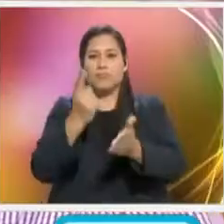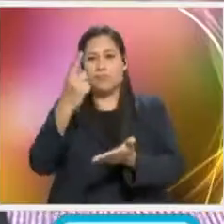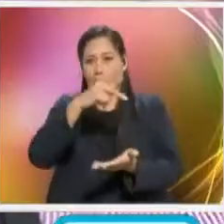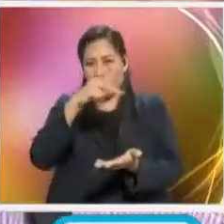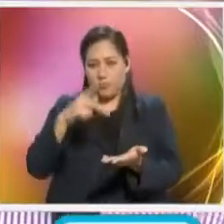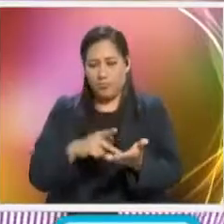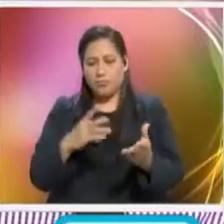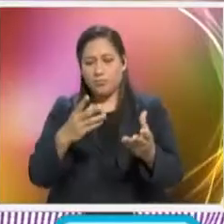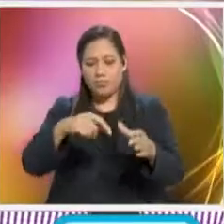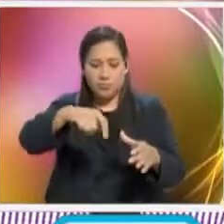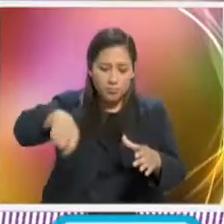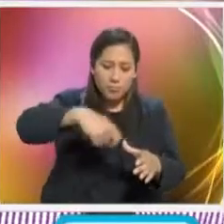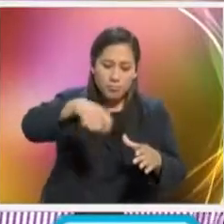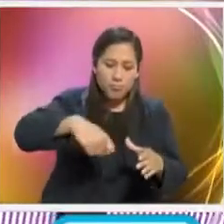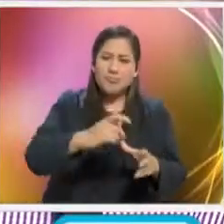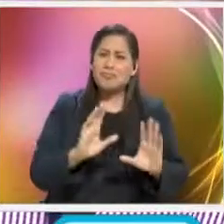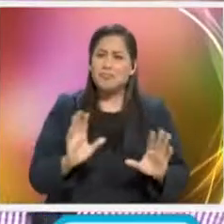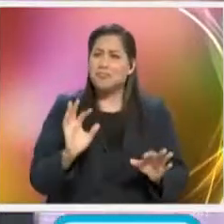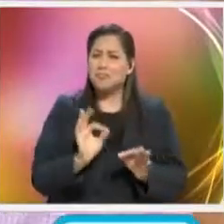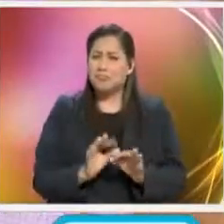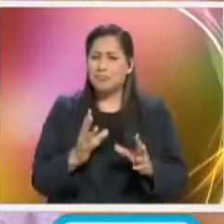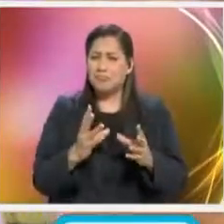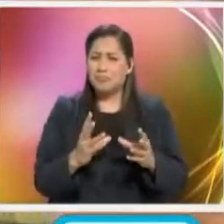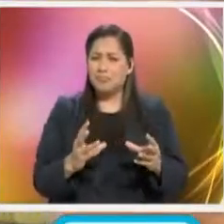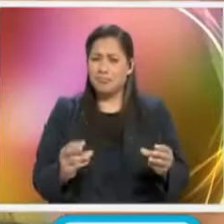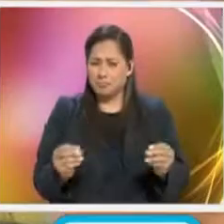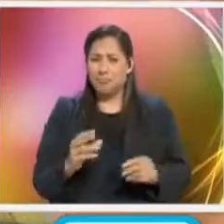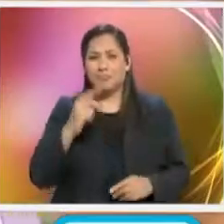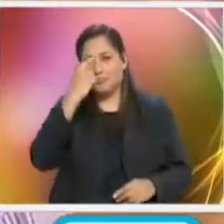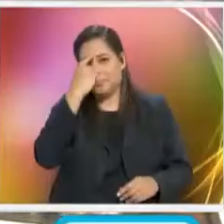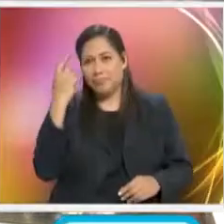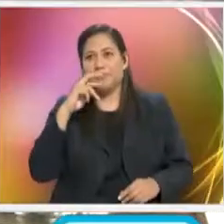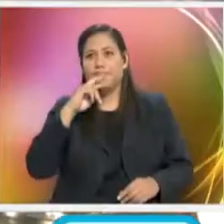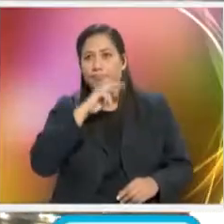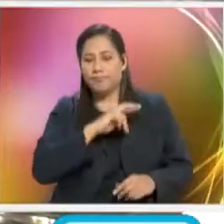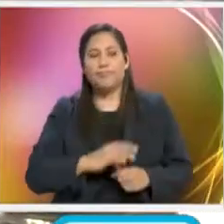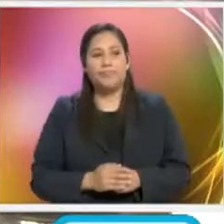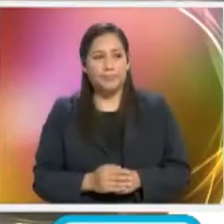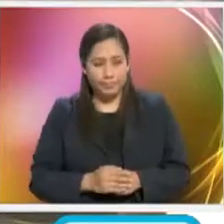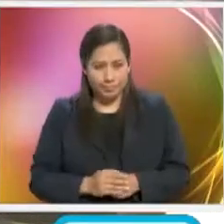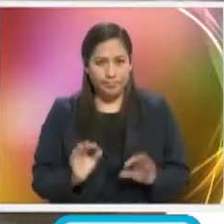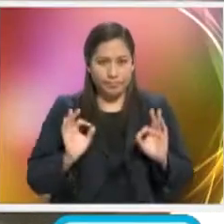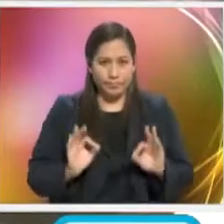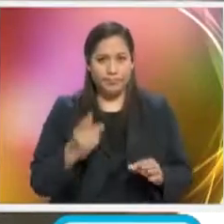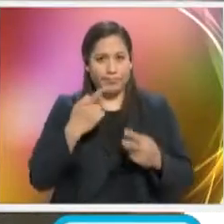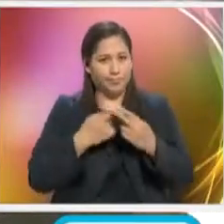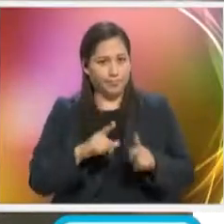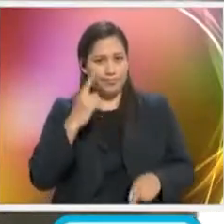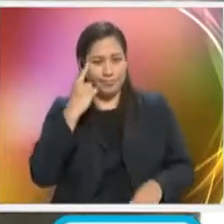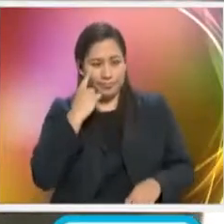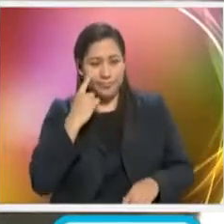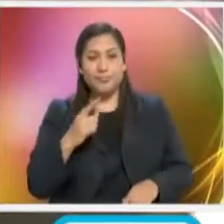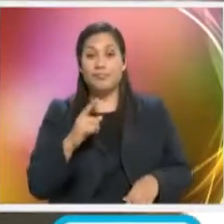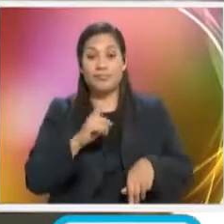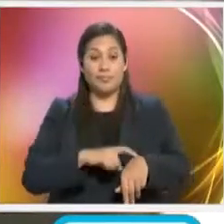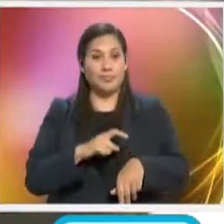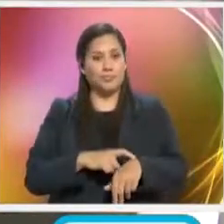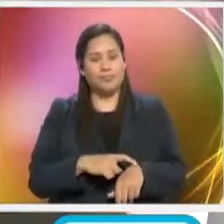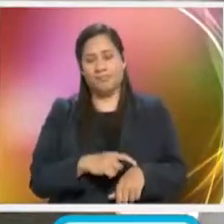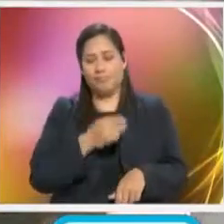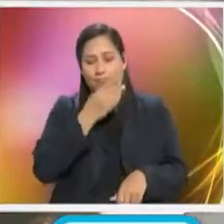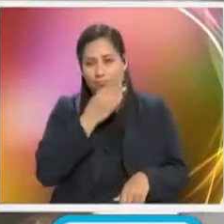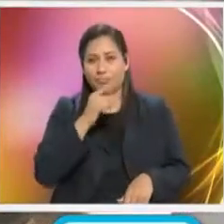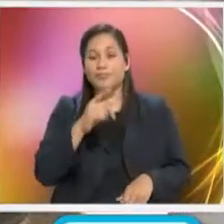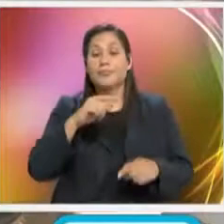funda, lo van moviendo y queda listo. Y tan tan. Totalmente listo, es muy fácil y muy rápido, ¿no? Perfecto. Entonces, bueno, vamos Ok. a arrancar porque no nos coma el tiempo.